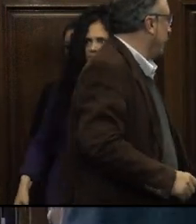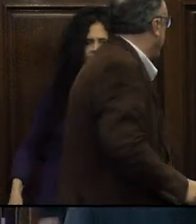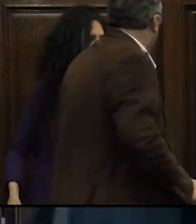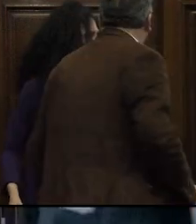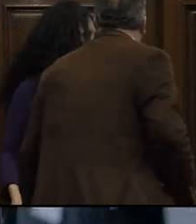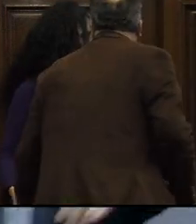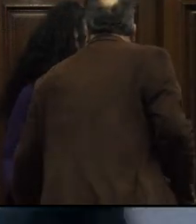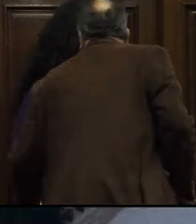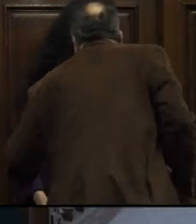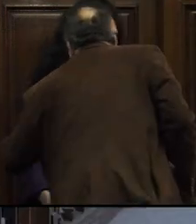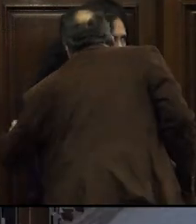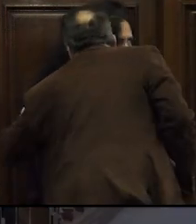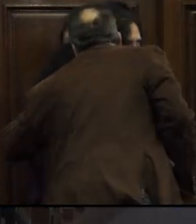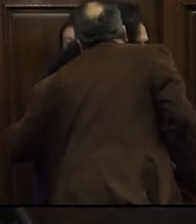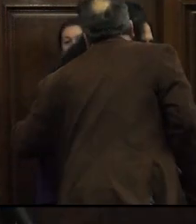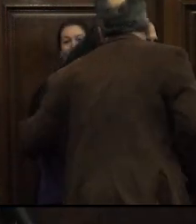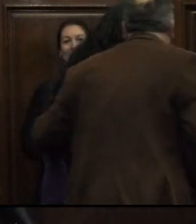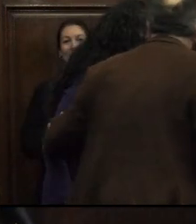Hola, buenas noches.